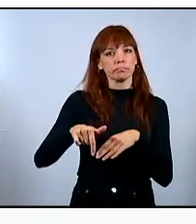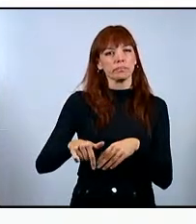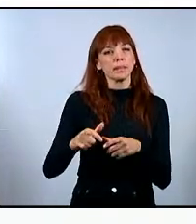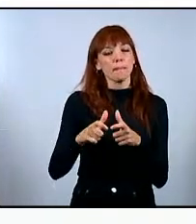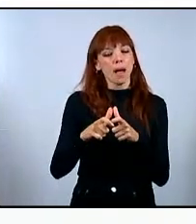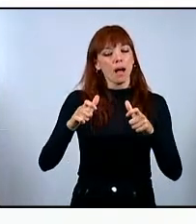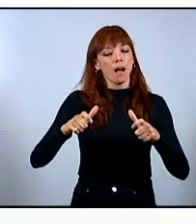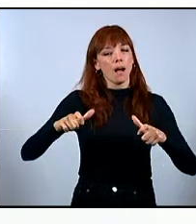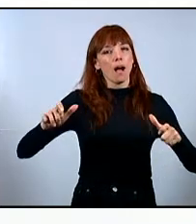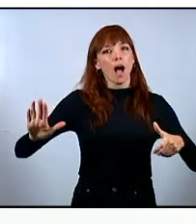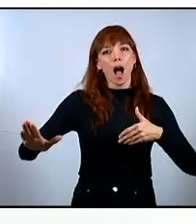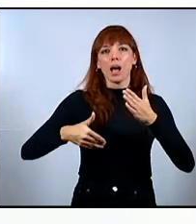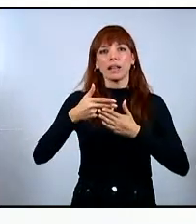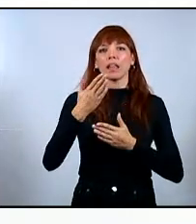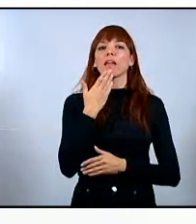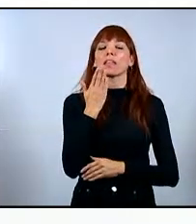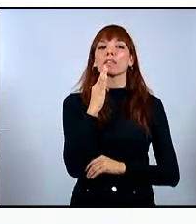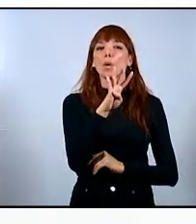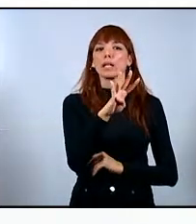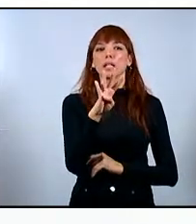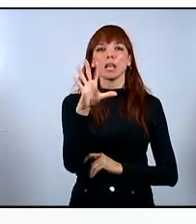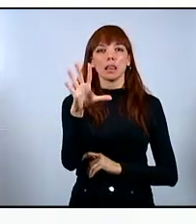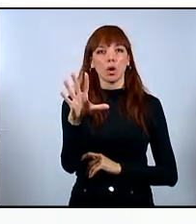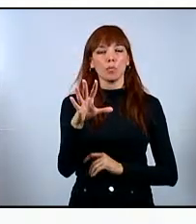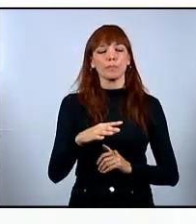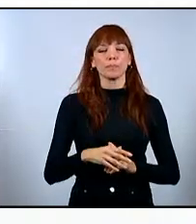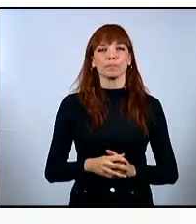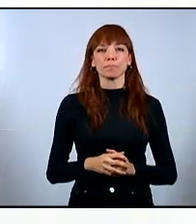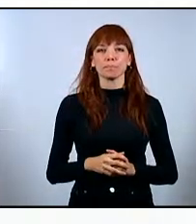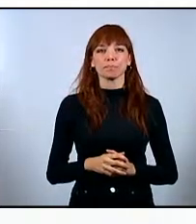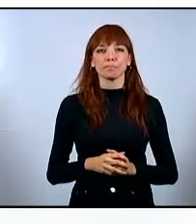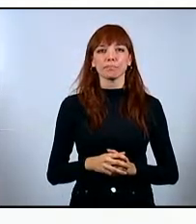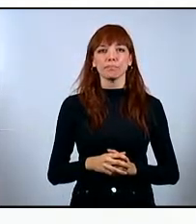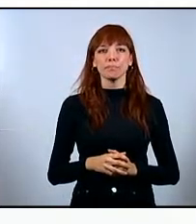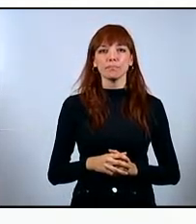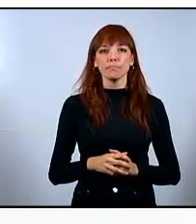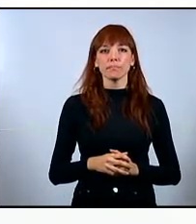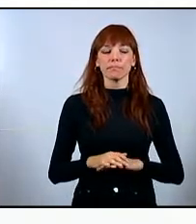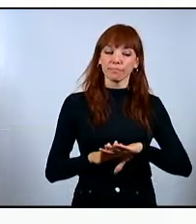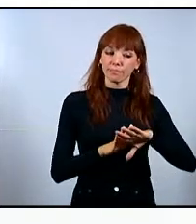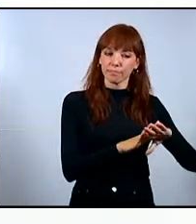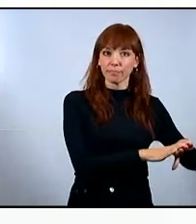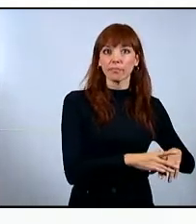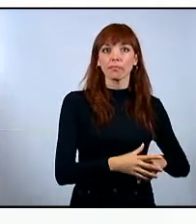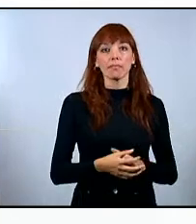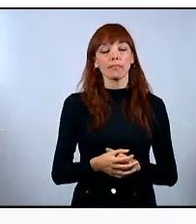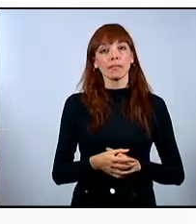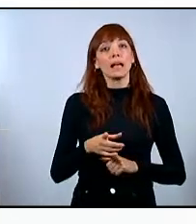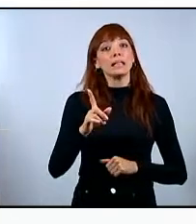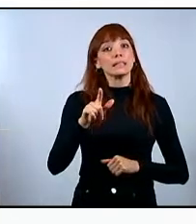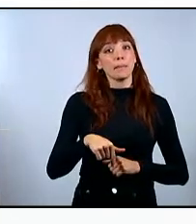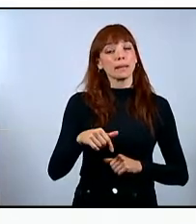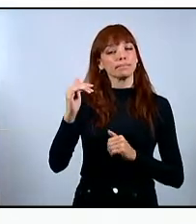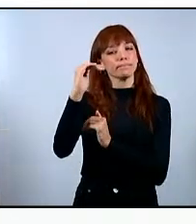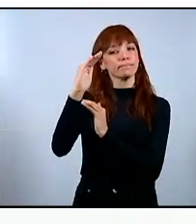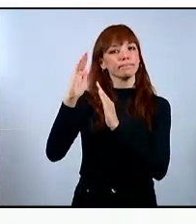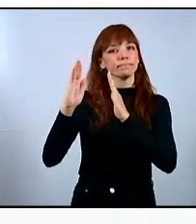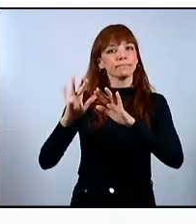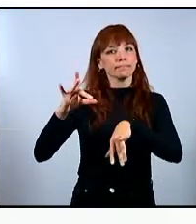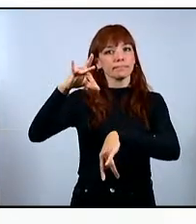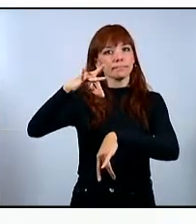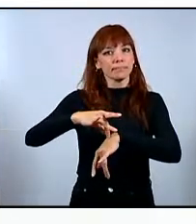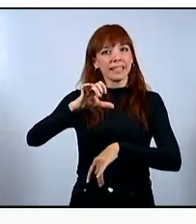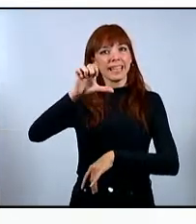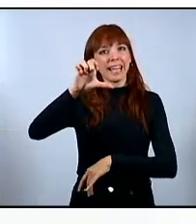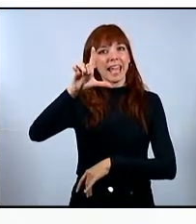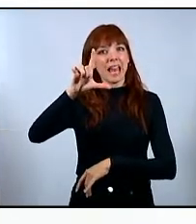los 45 años. Por otro lado, y en materia de atención a los pacientes de ELA, hemos iniciado actuaciones